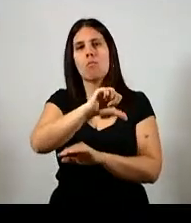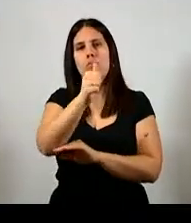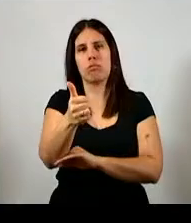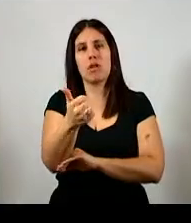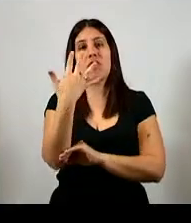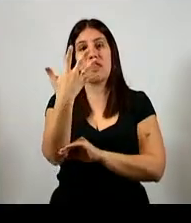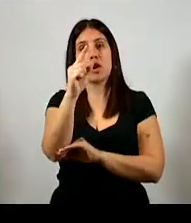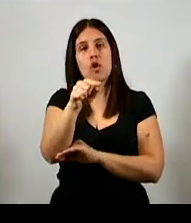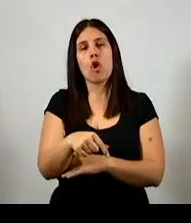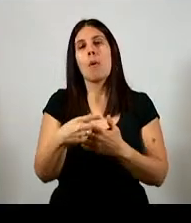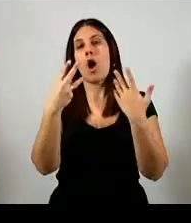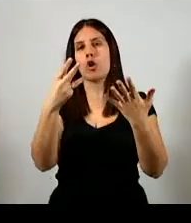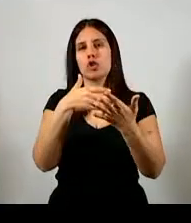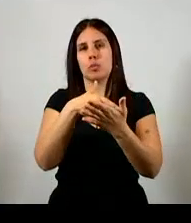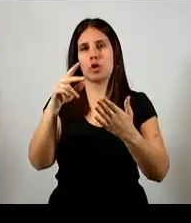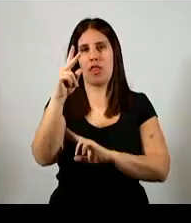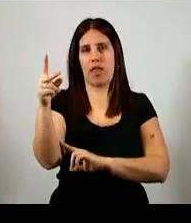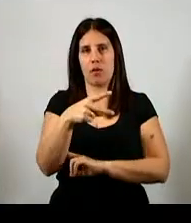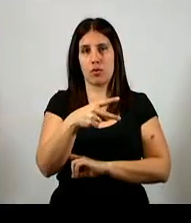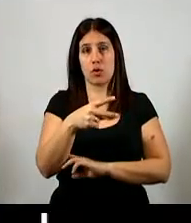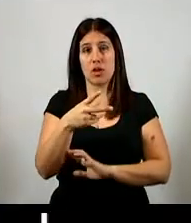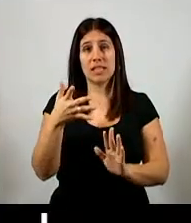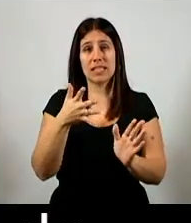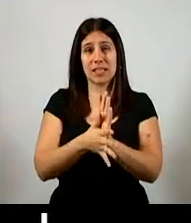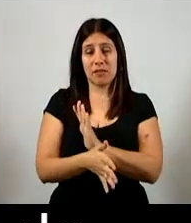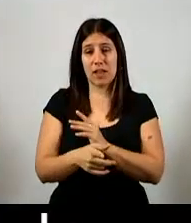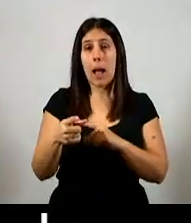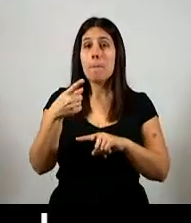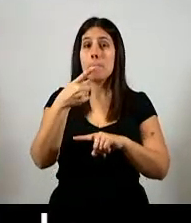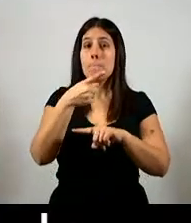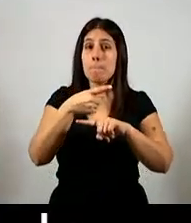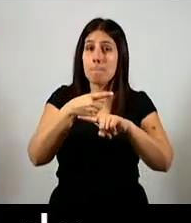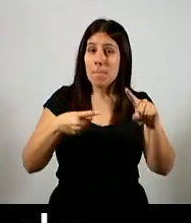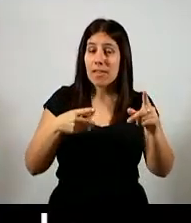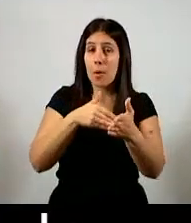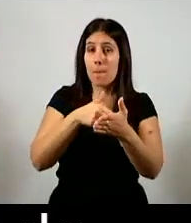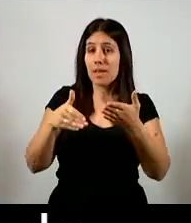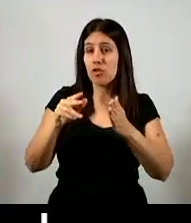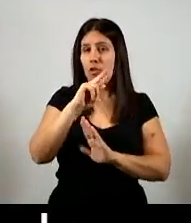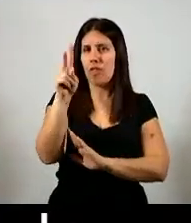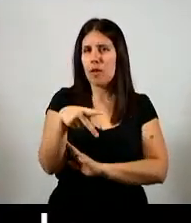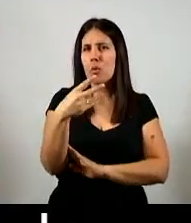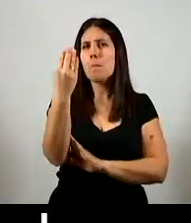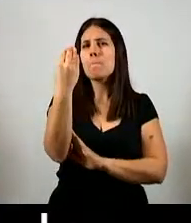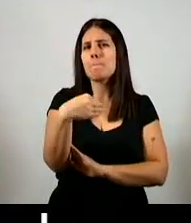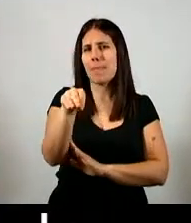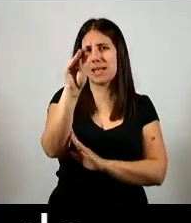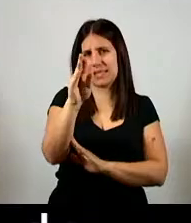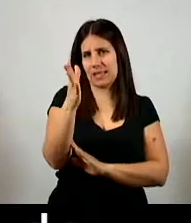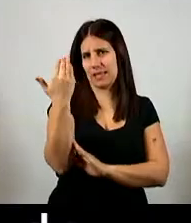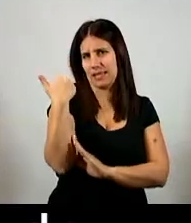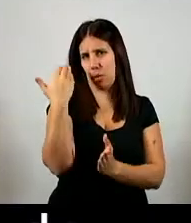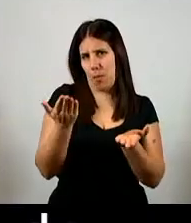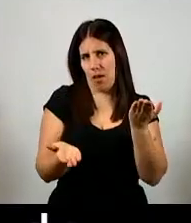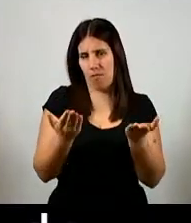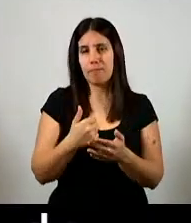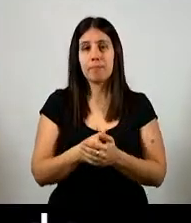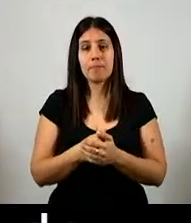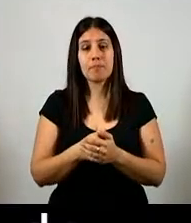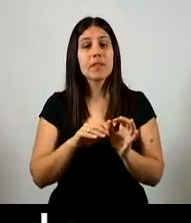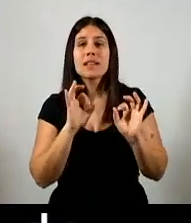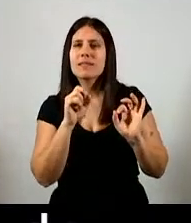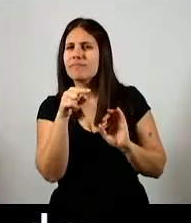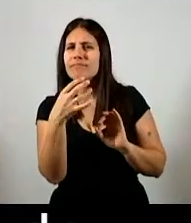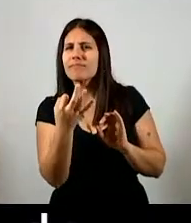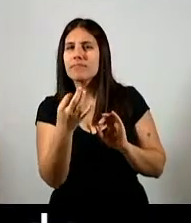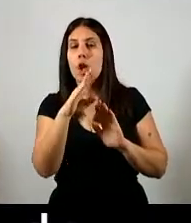euros. Aumentamos la partida en más de medio millón de euros con respecto al anterior. Se trata de un programa